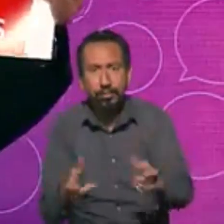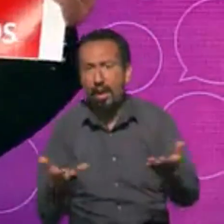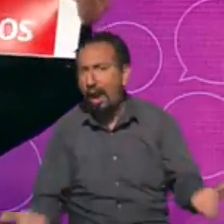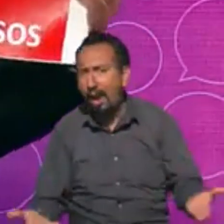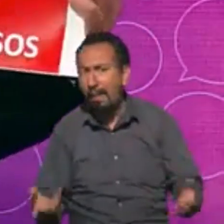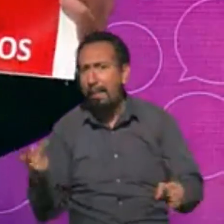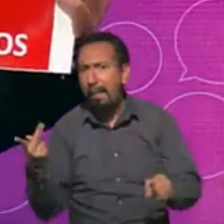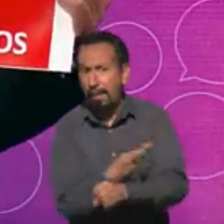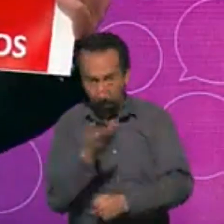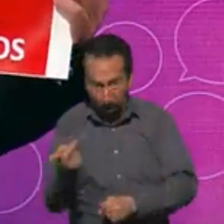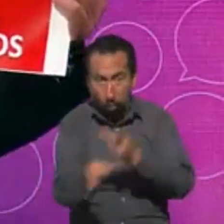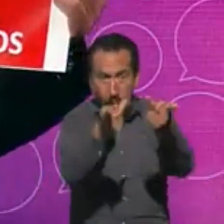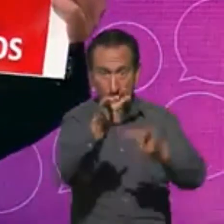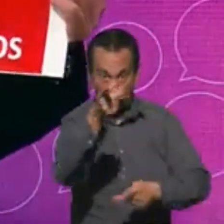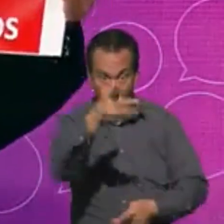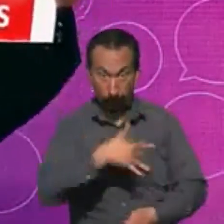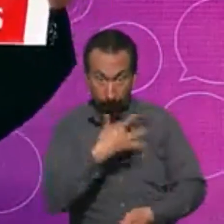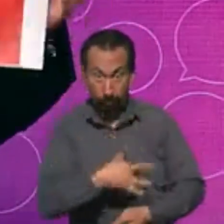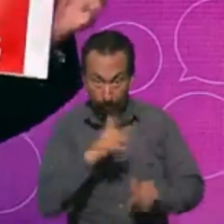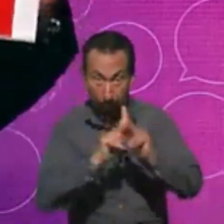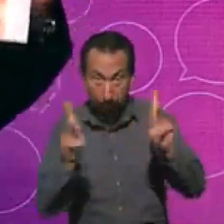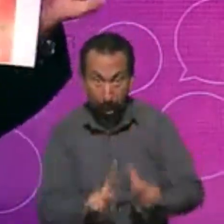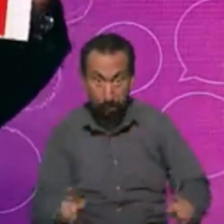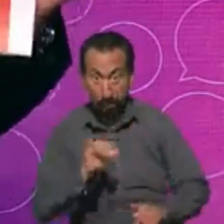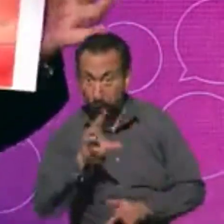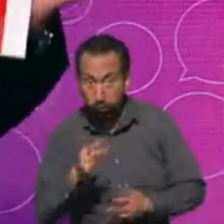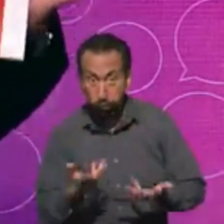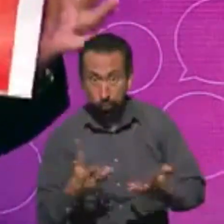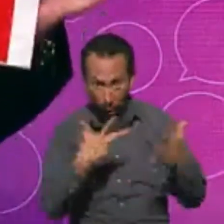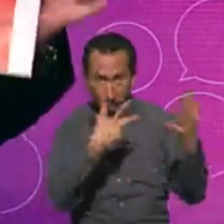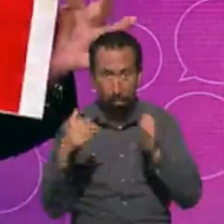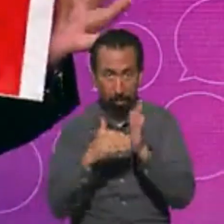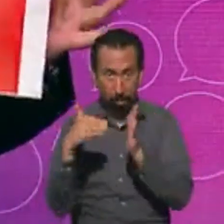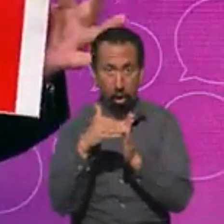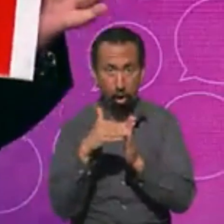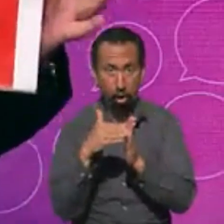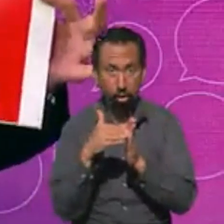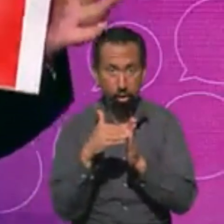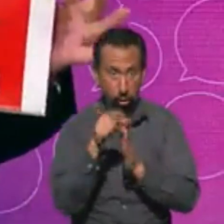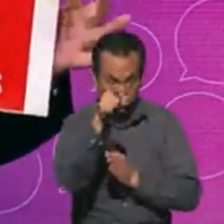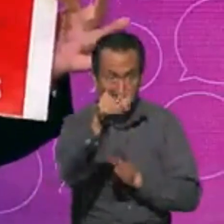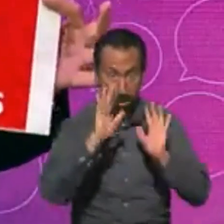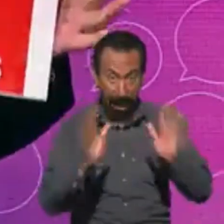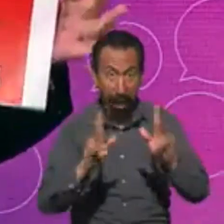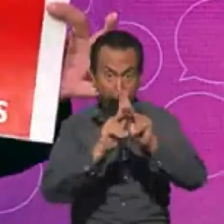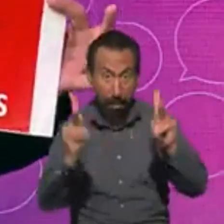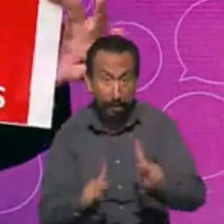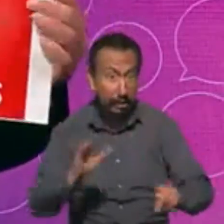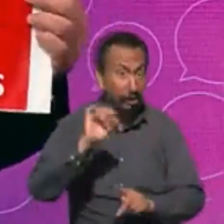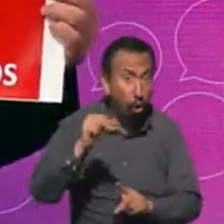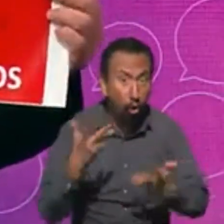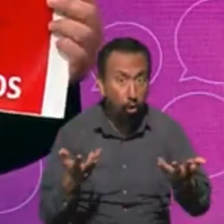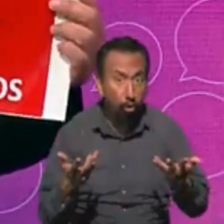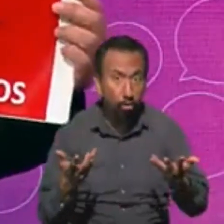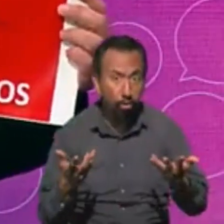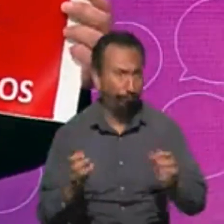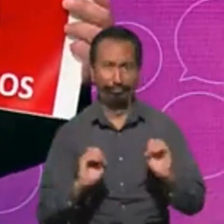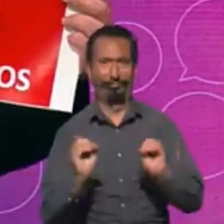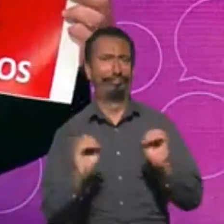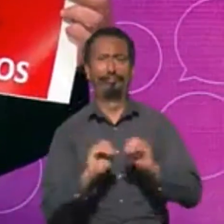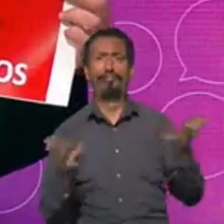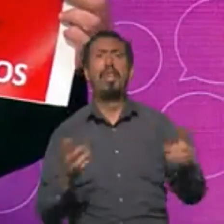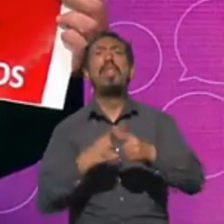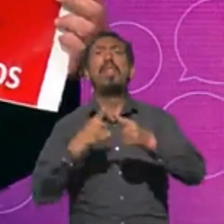preguntarle a la gente si es gasto de más de 800 millones de pesos le ha repercutido en una mejora nadie reto